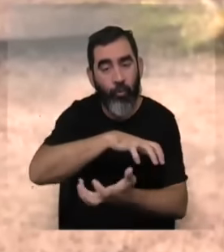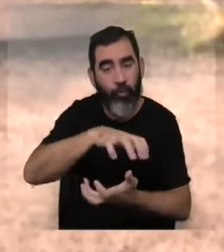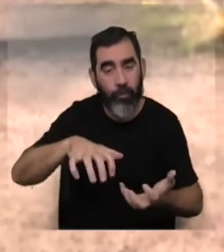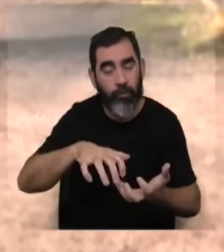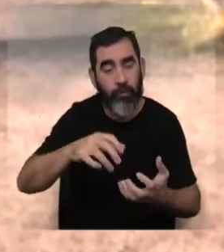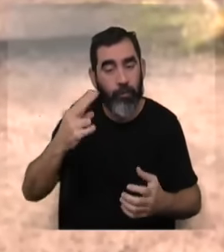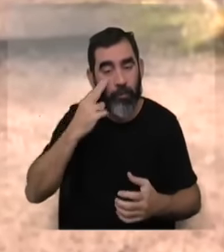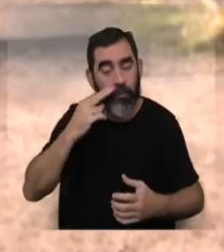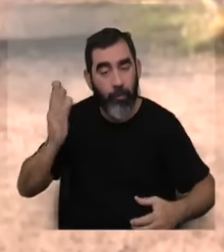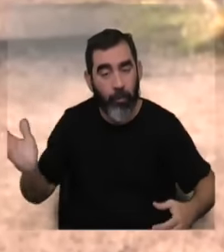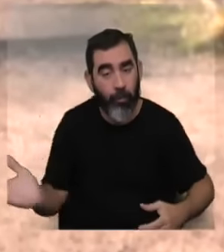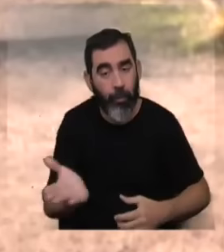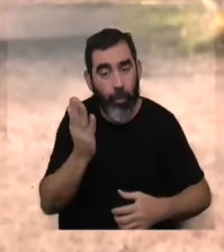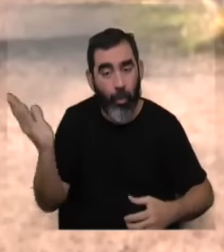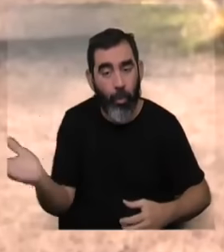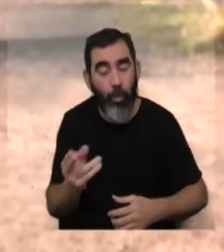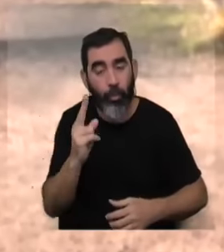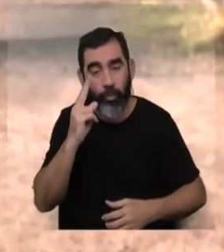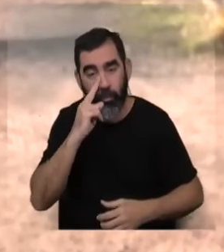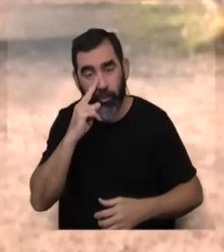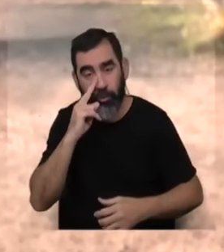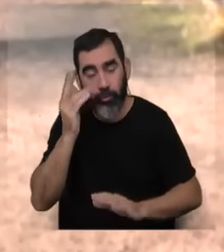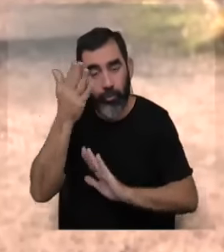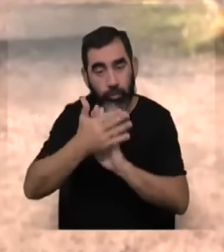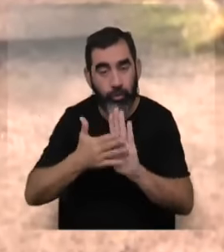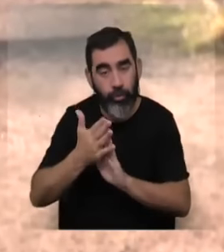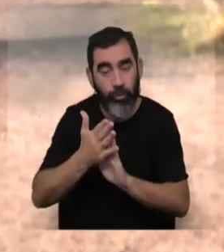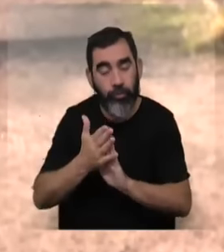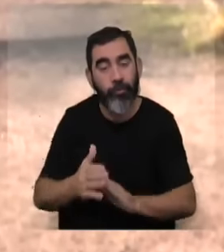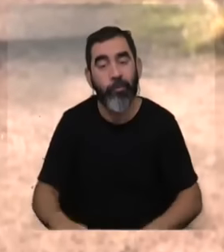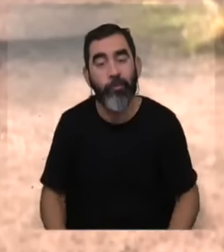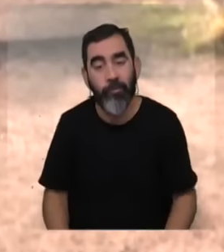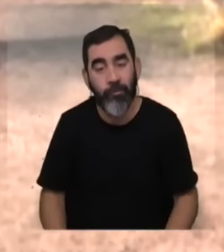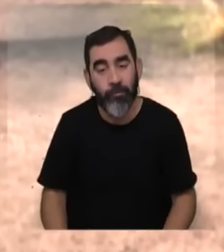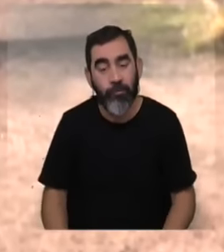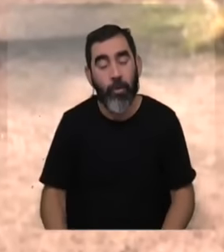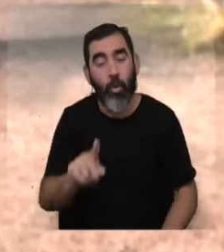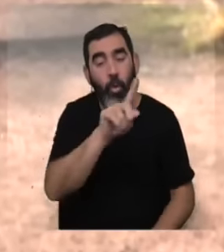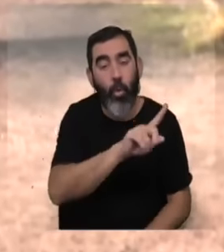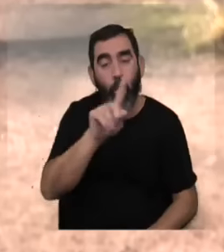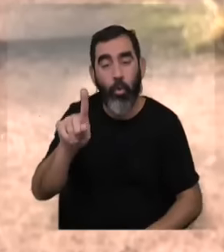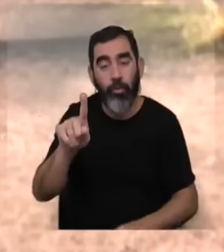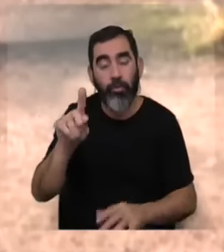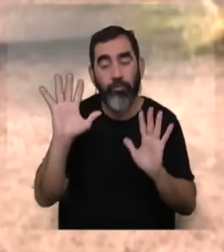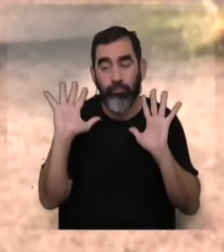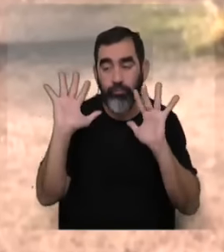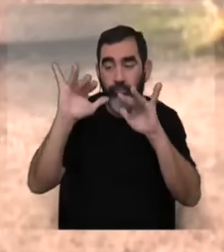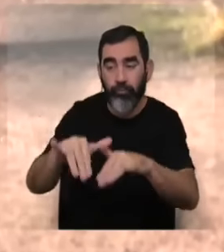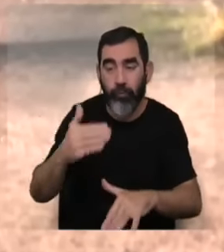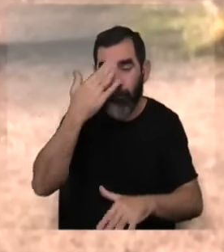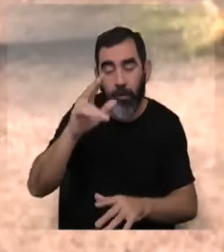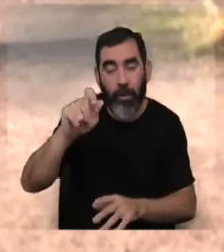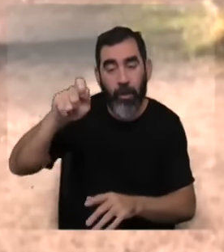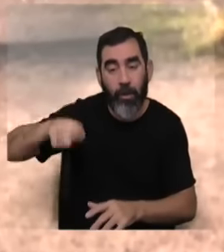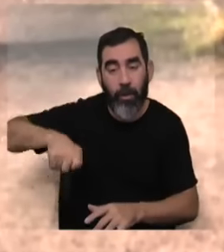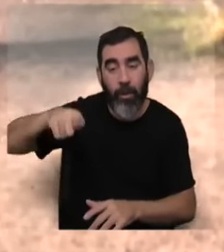afectando la producción y distribución a nivel país de los productos a la hora 11 va a haber una concentración frente al hipódromo